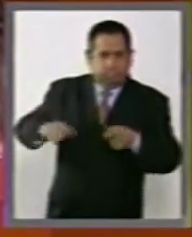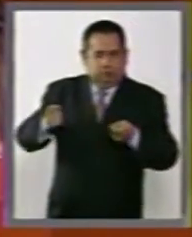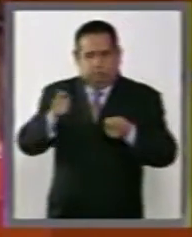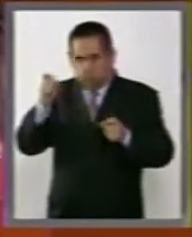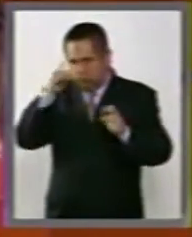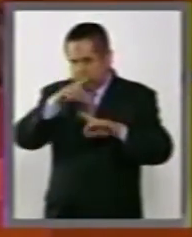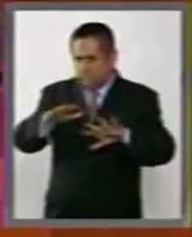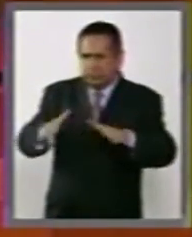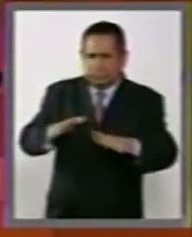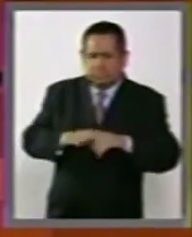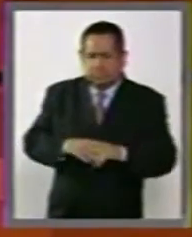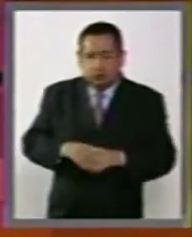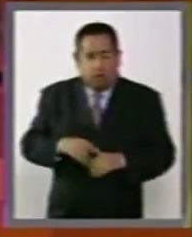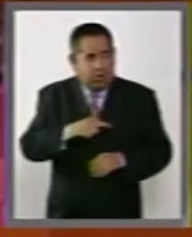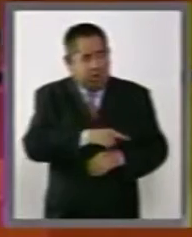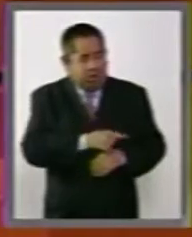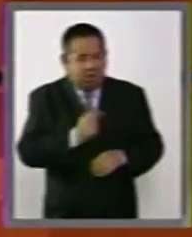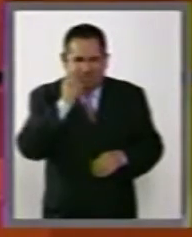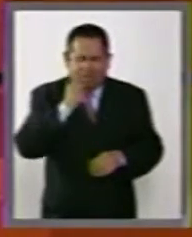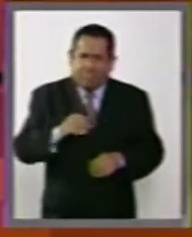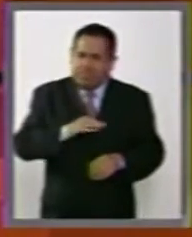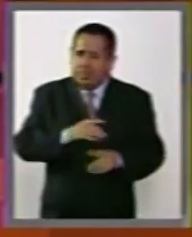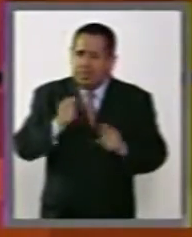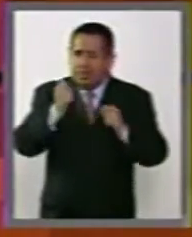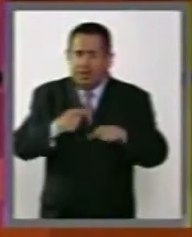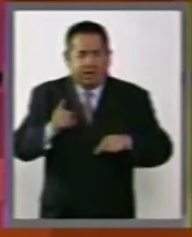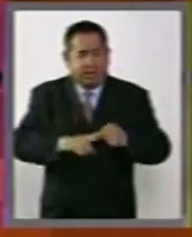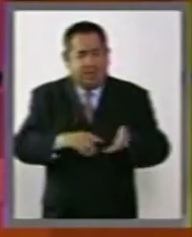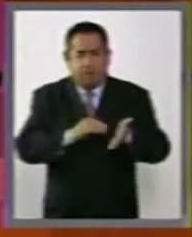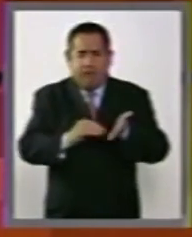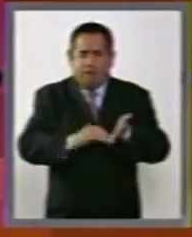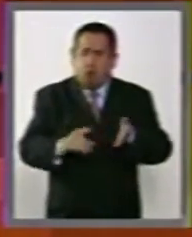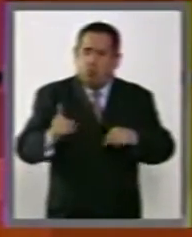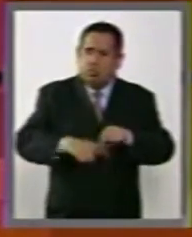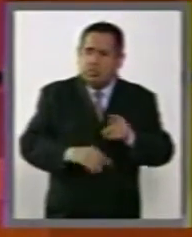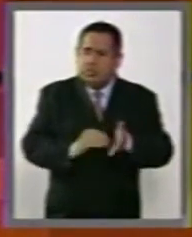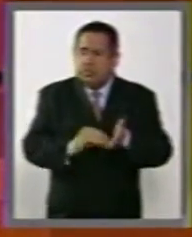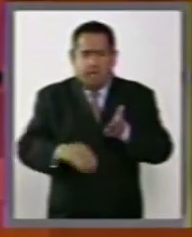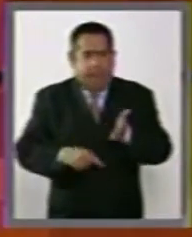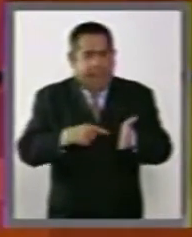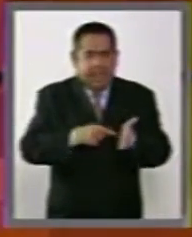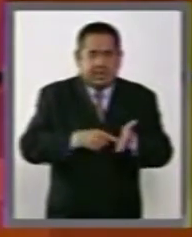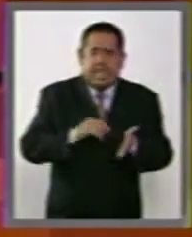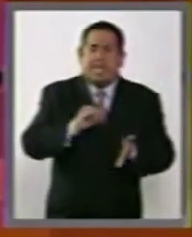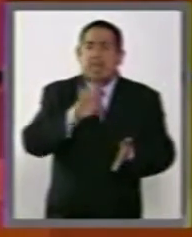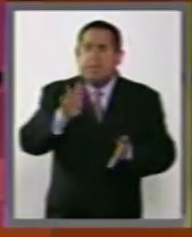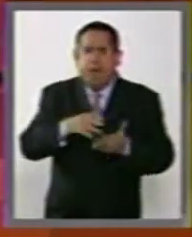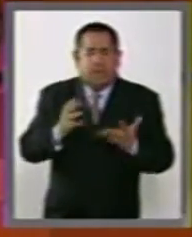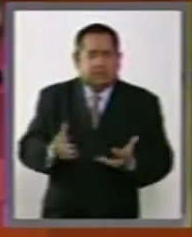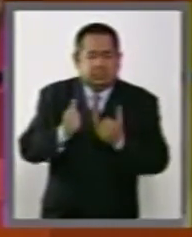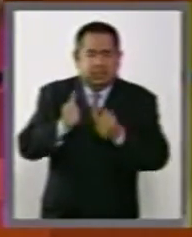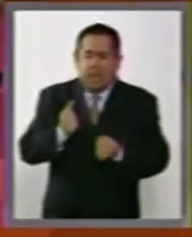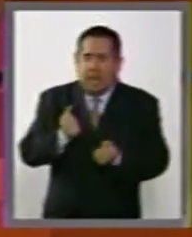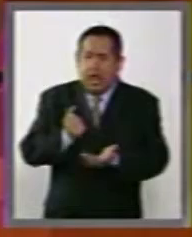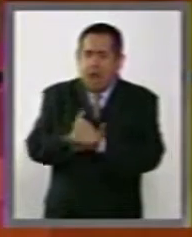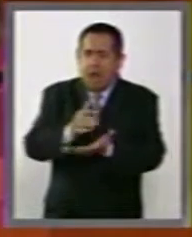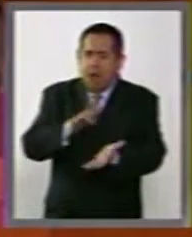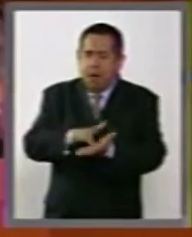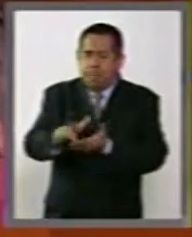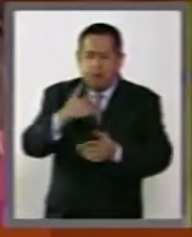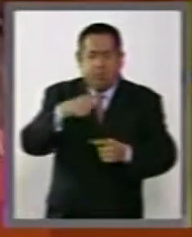país, todavía se atrevan a eliminar un párrafo que salvaguardaba el tema